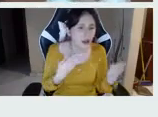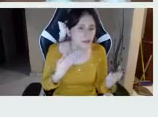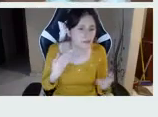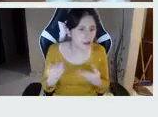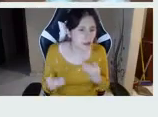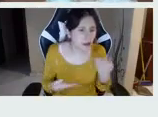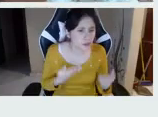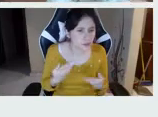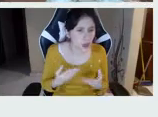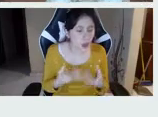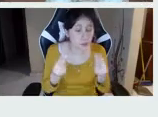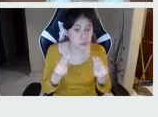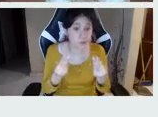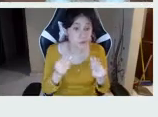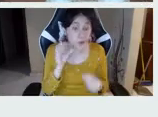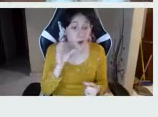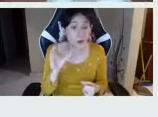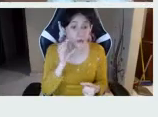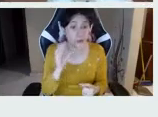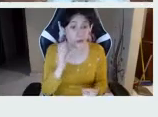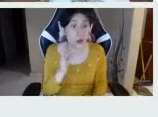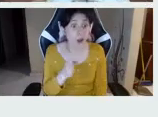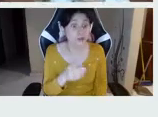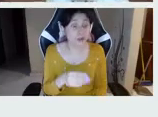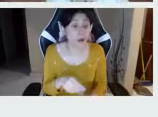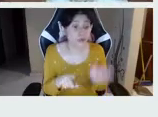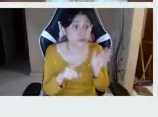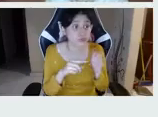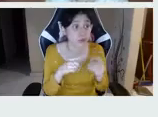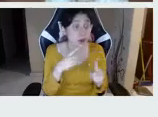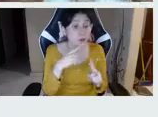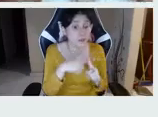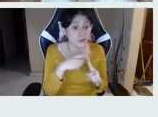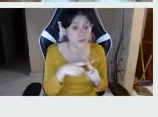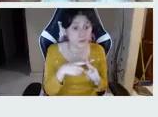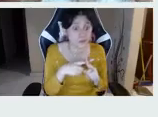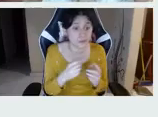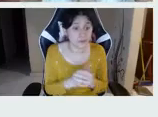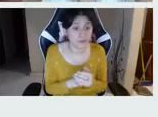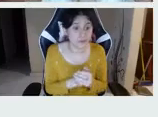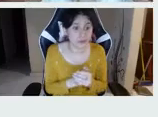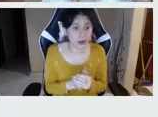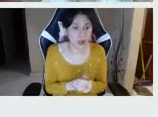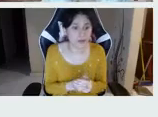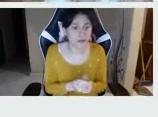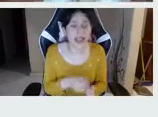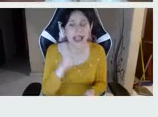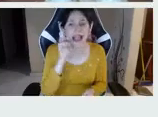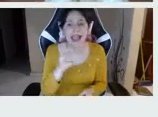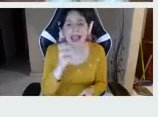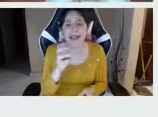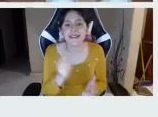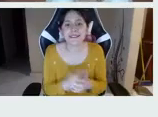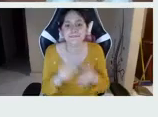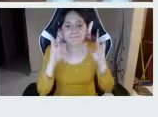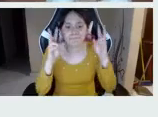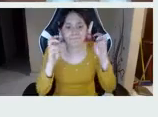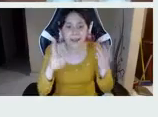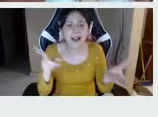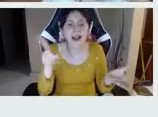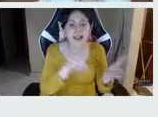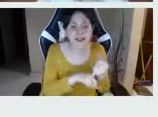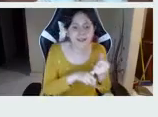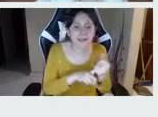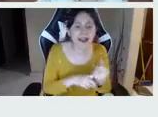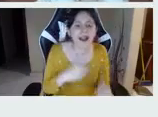comentarios positivos. Nos propone Clarita buenas pláticas para darlas en escuelas primarias. Increíble, ¿no?